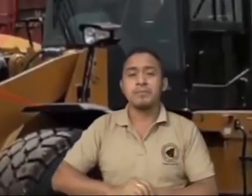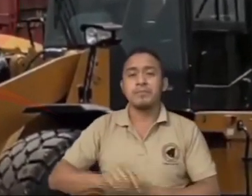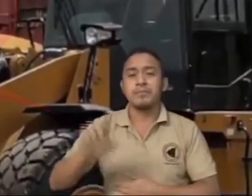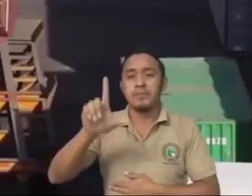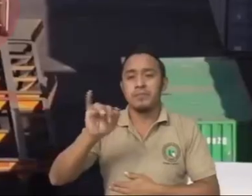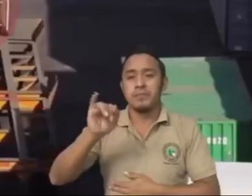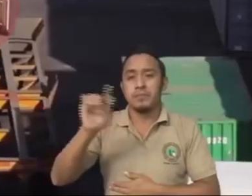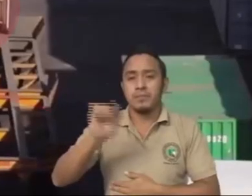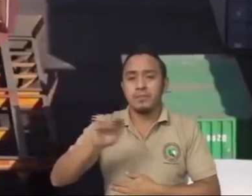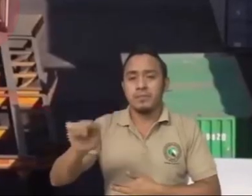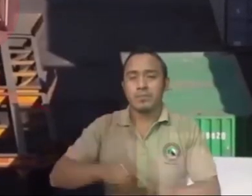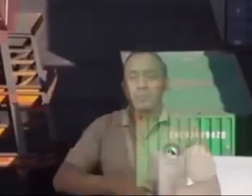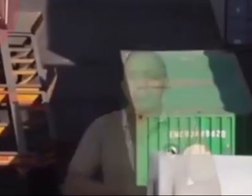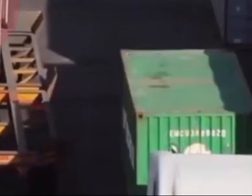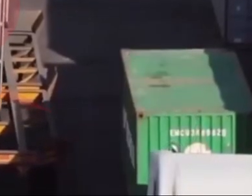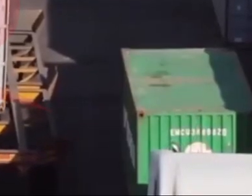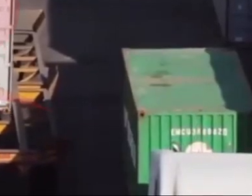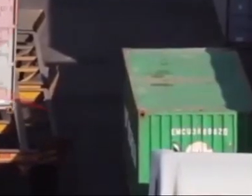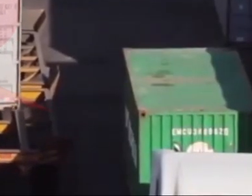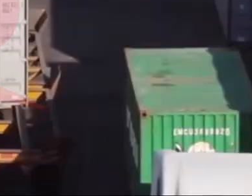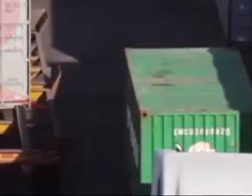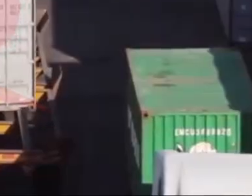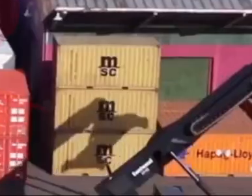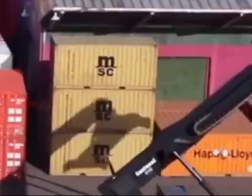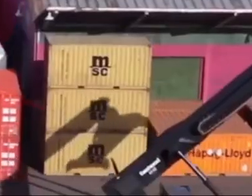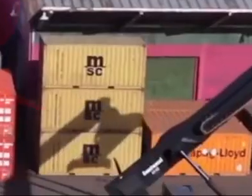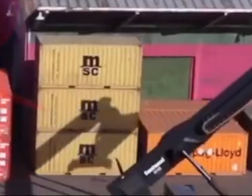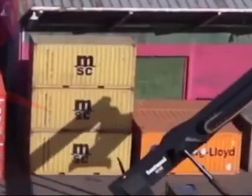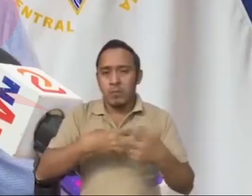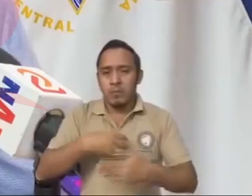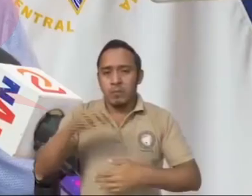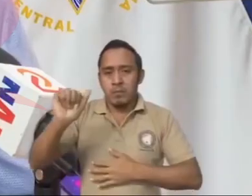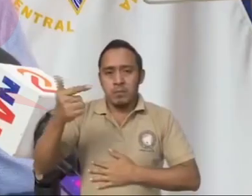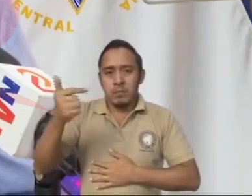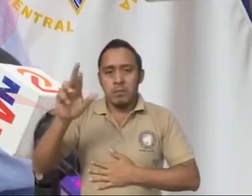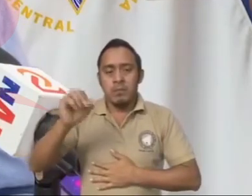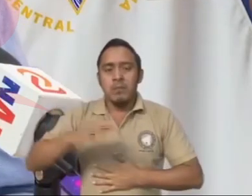exportadores, para la industria y para el sector agropecuario.